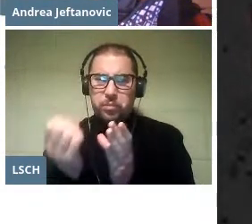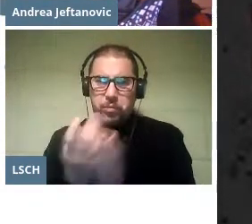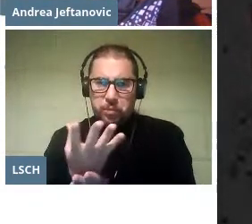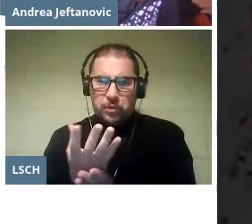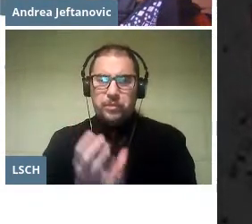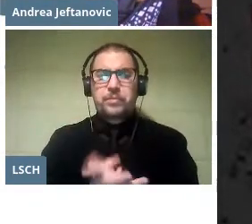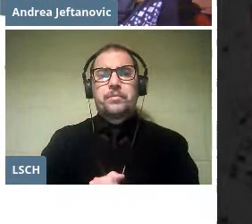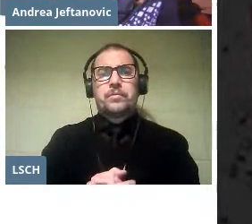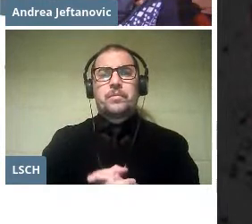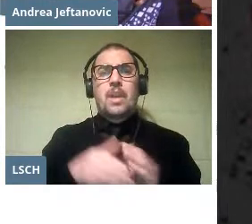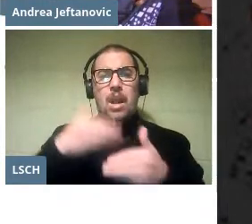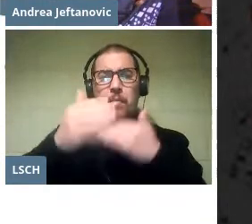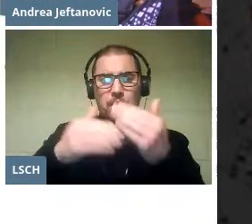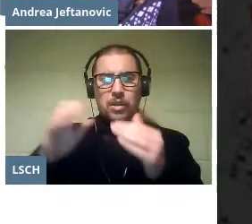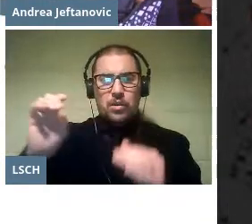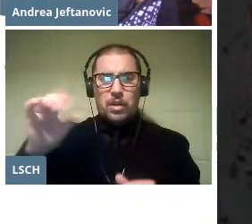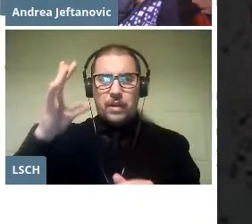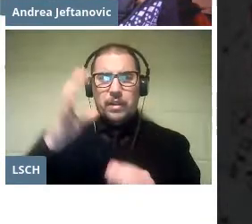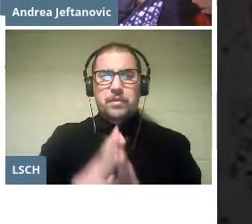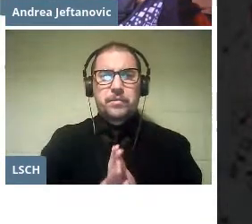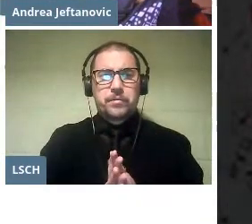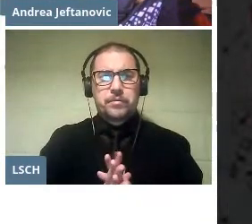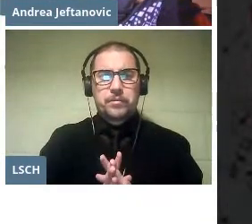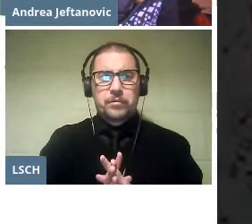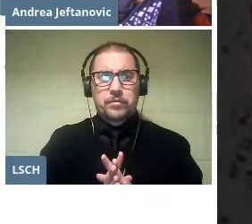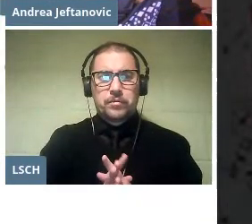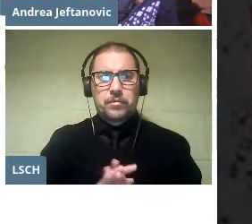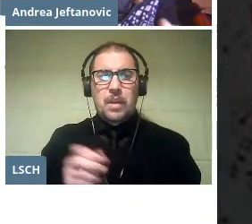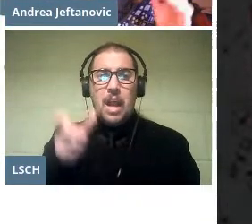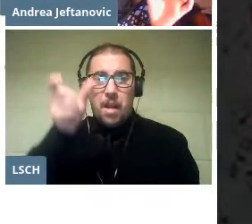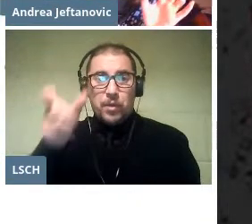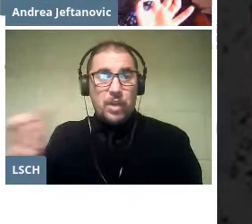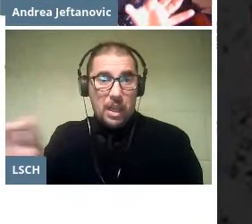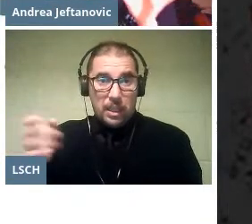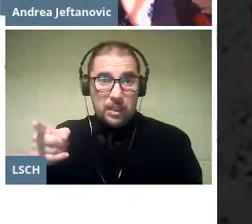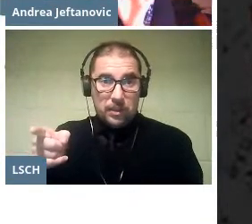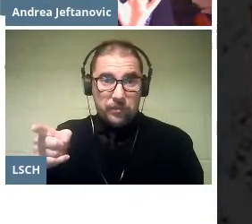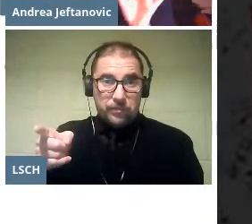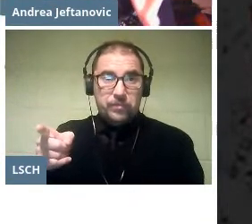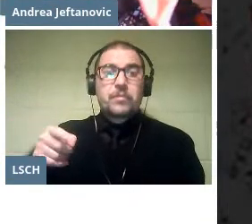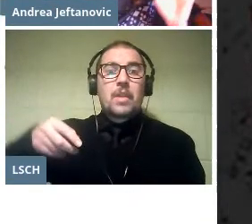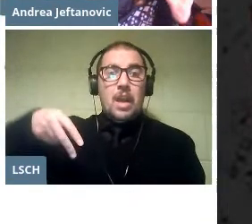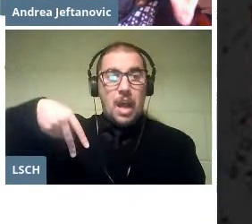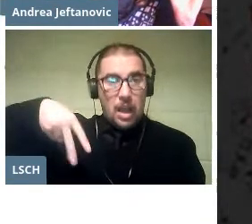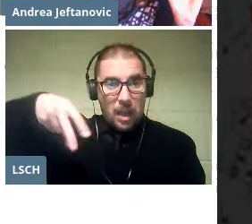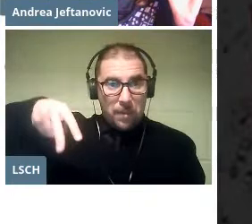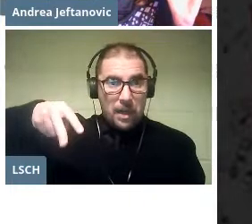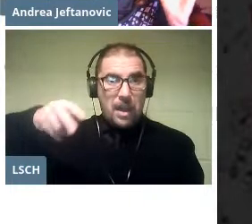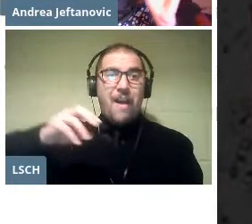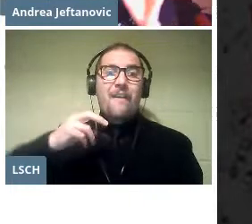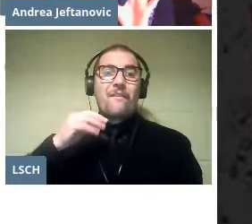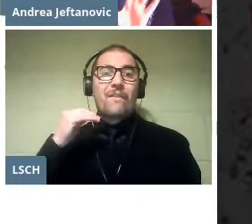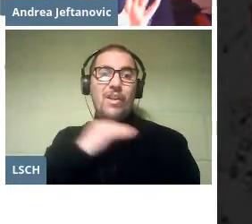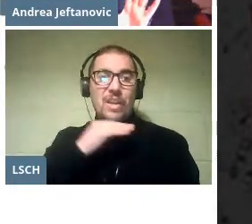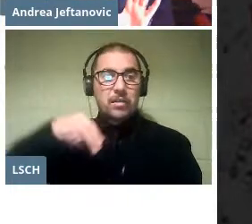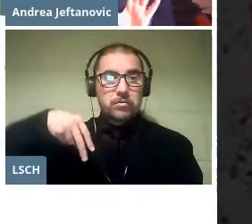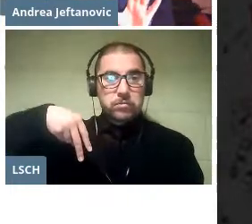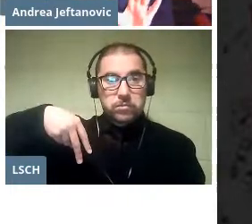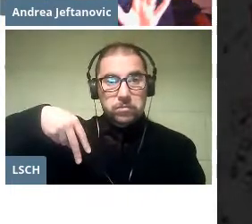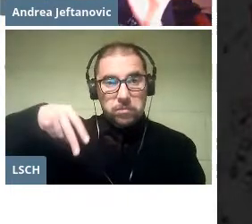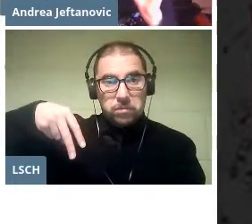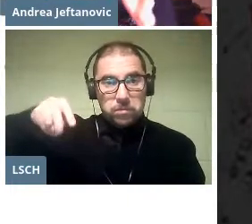dinámica del proceso creativo. La autora sostiene, el ritmo del caminar genera un ritmo del